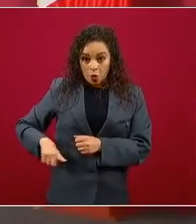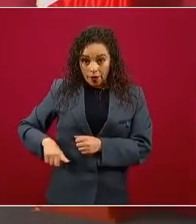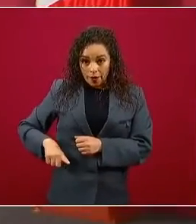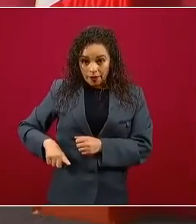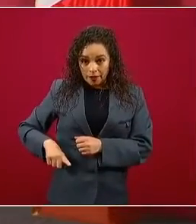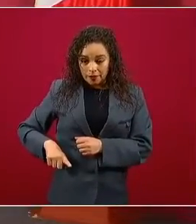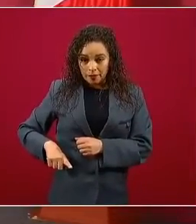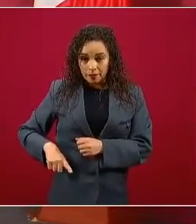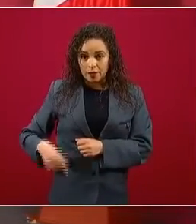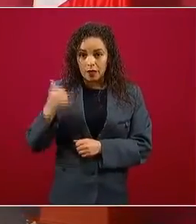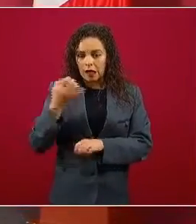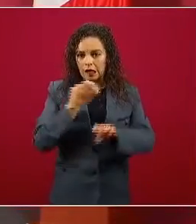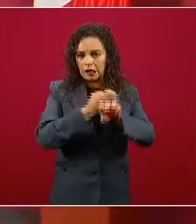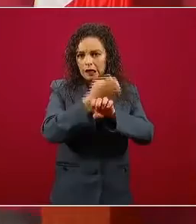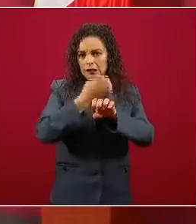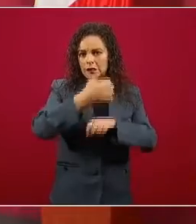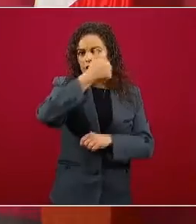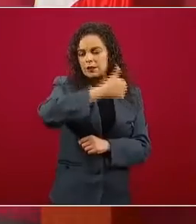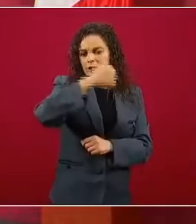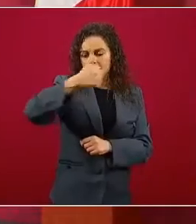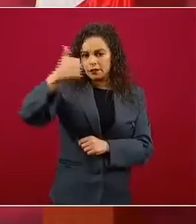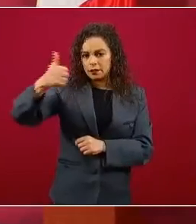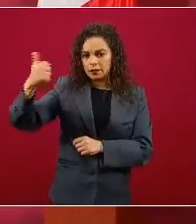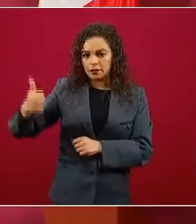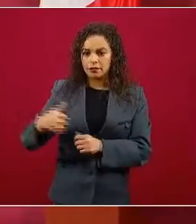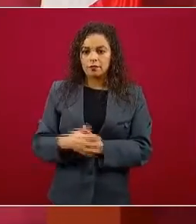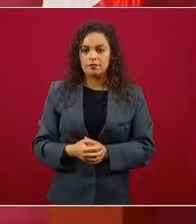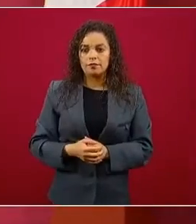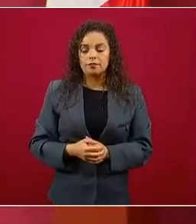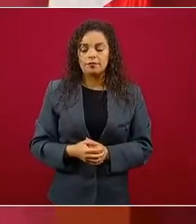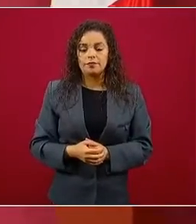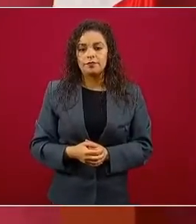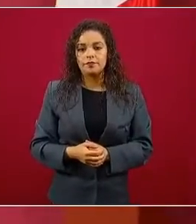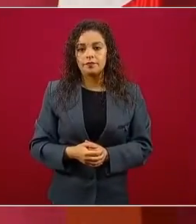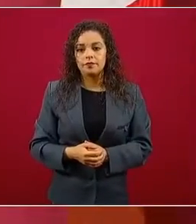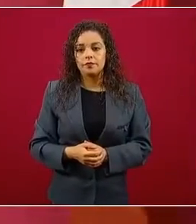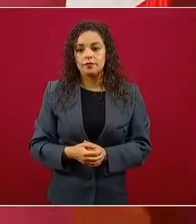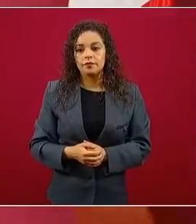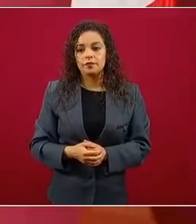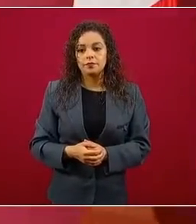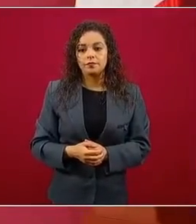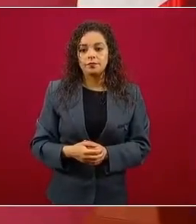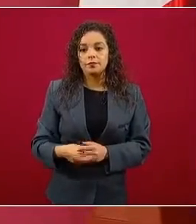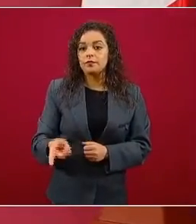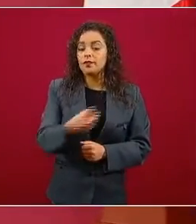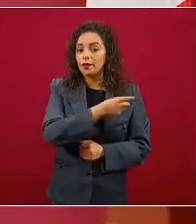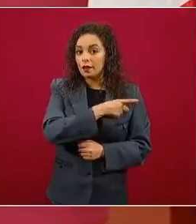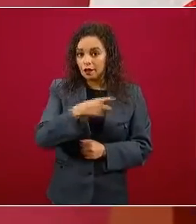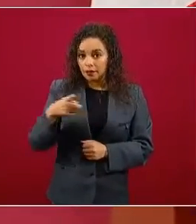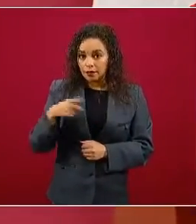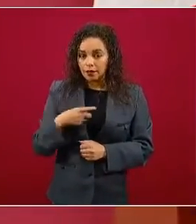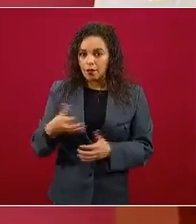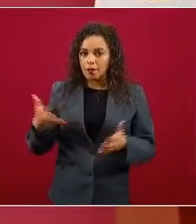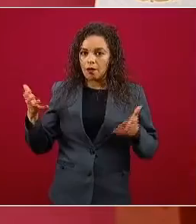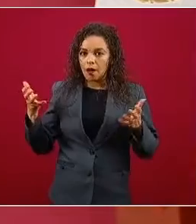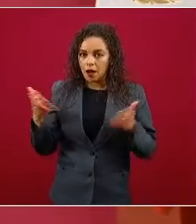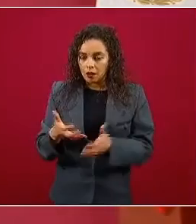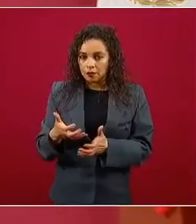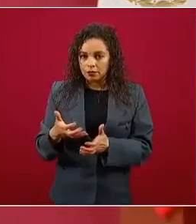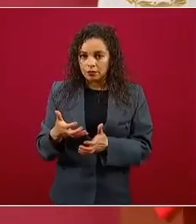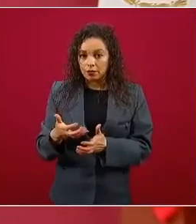estatales den a conocer y apliquen un